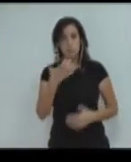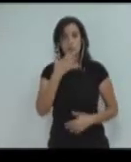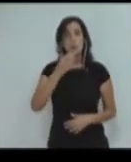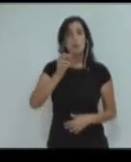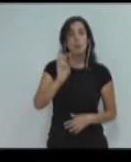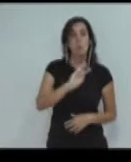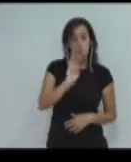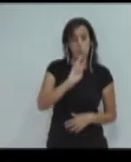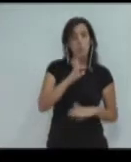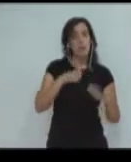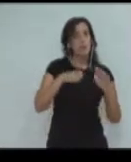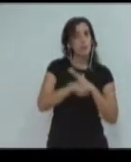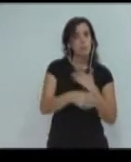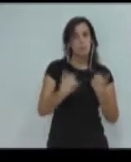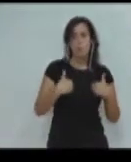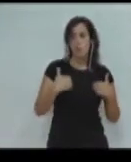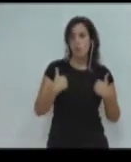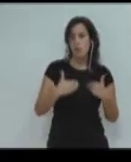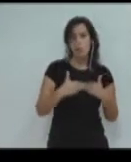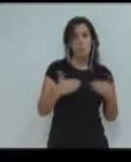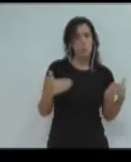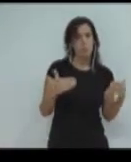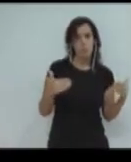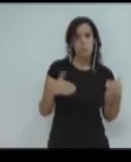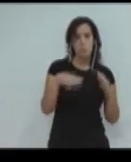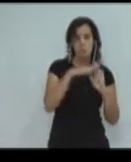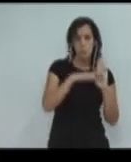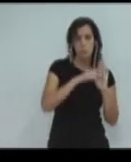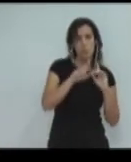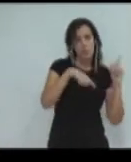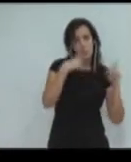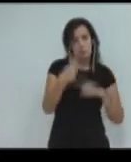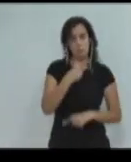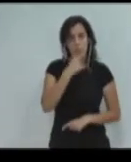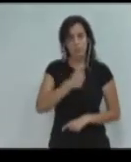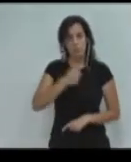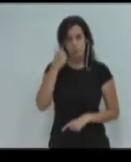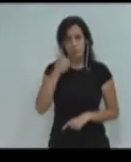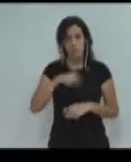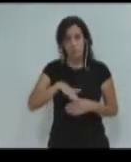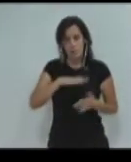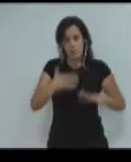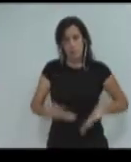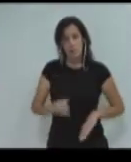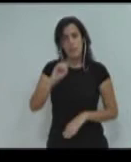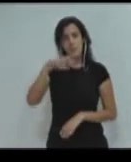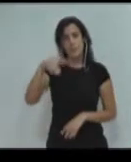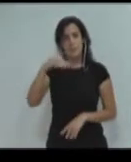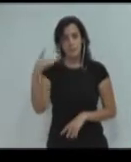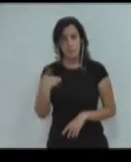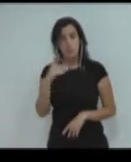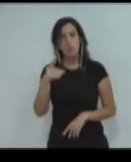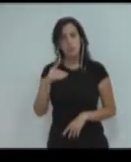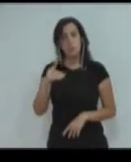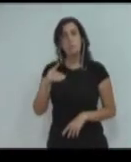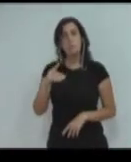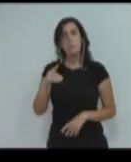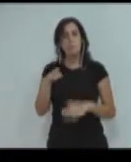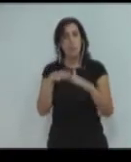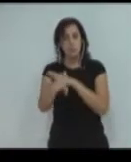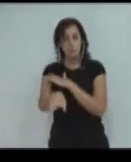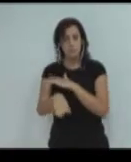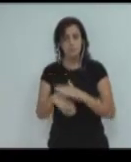hecho accesible desde el principio, siguiendo unas pautas, será mucho más sencillo luego en InDesign poder convertirlo en